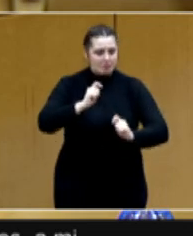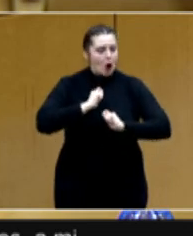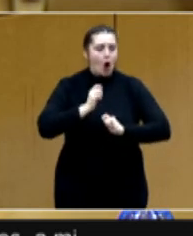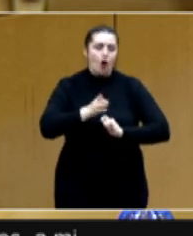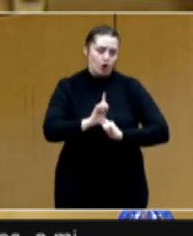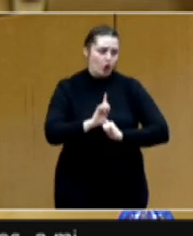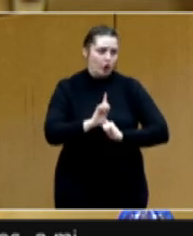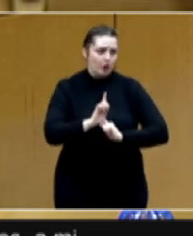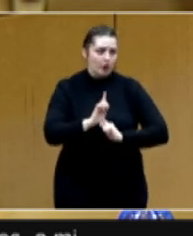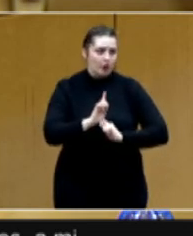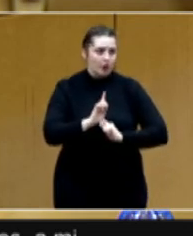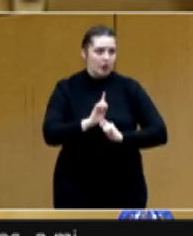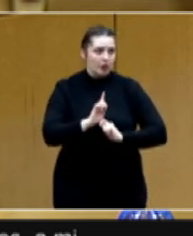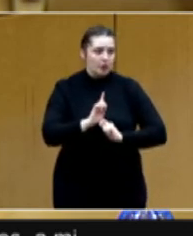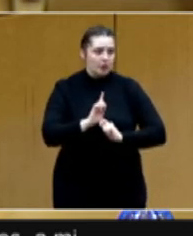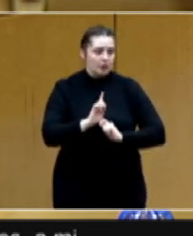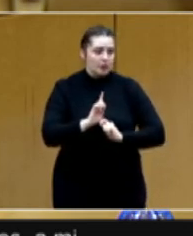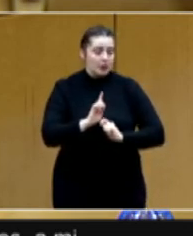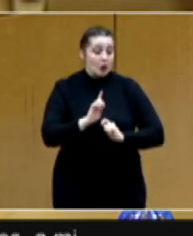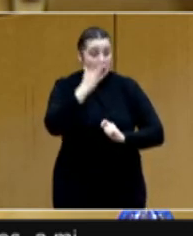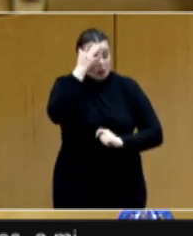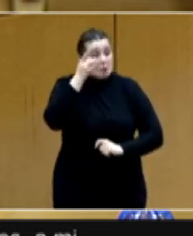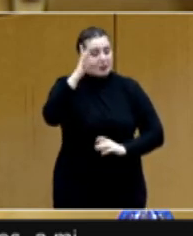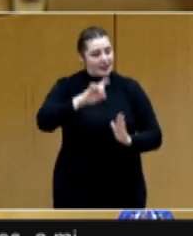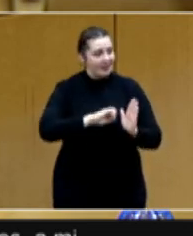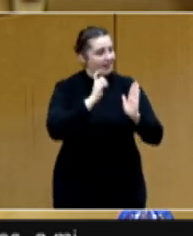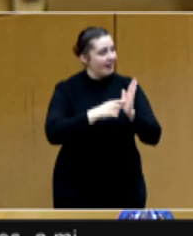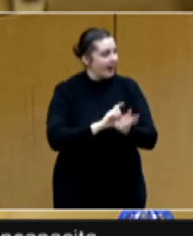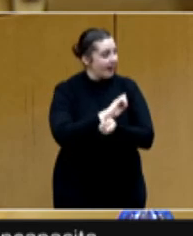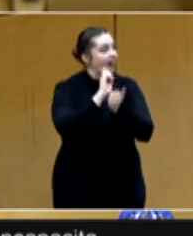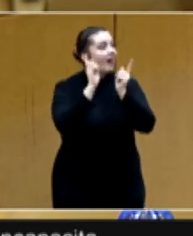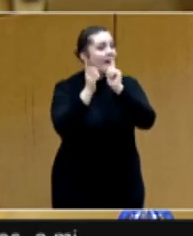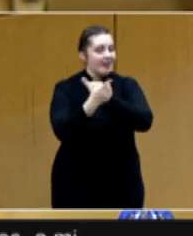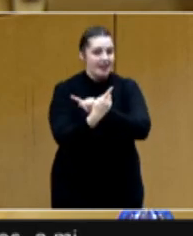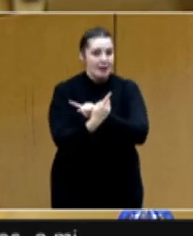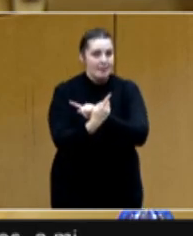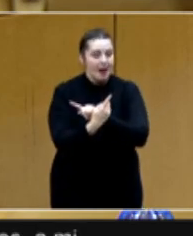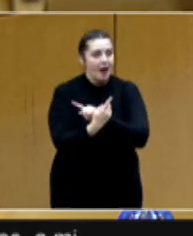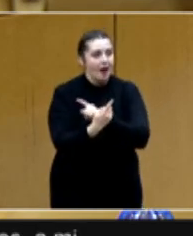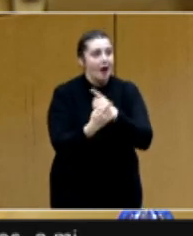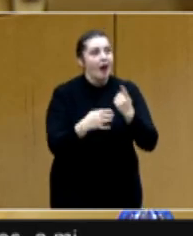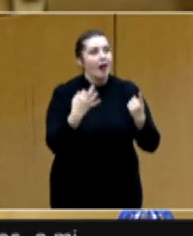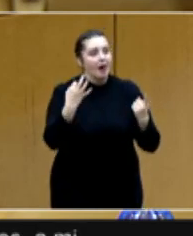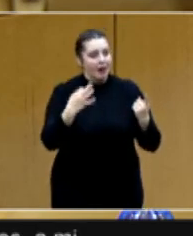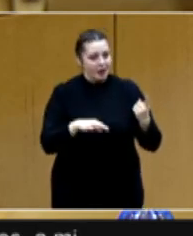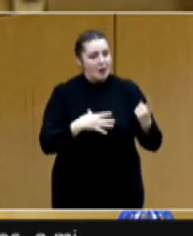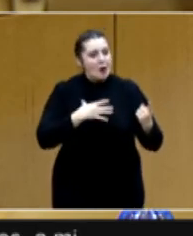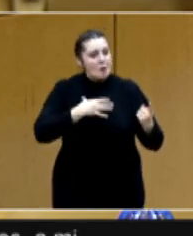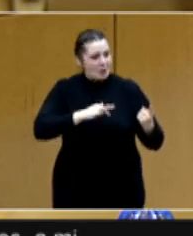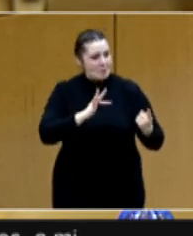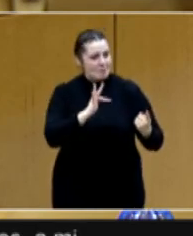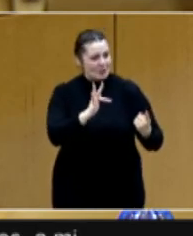por fin la ley cambió vimos que era muy